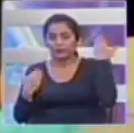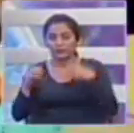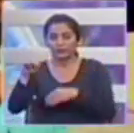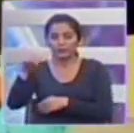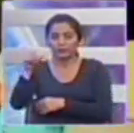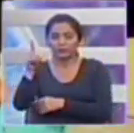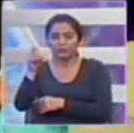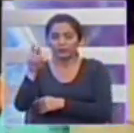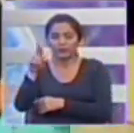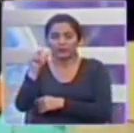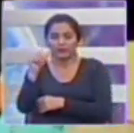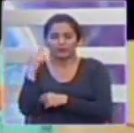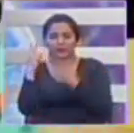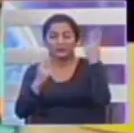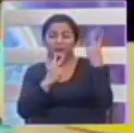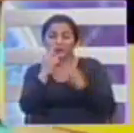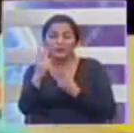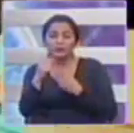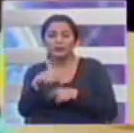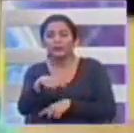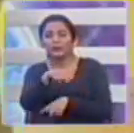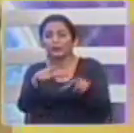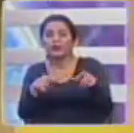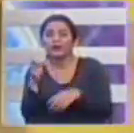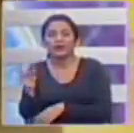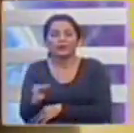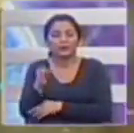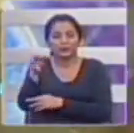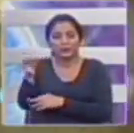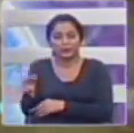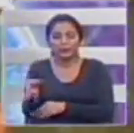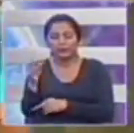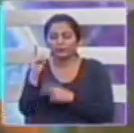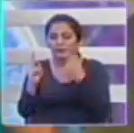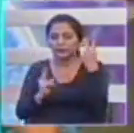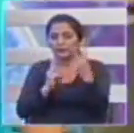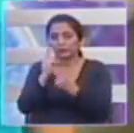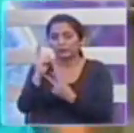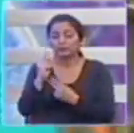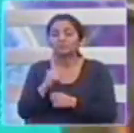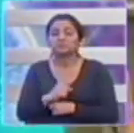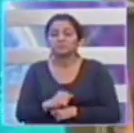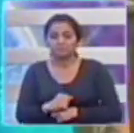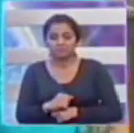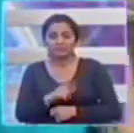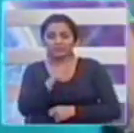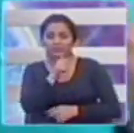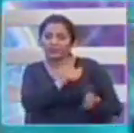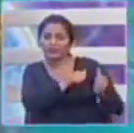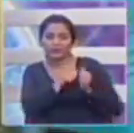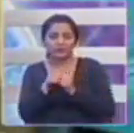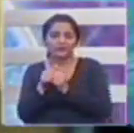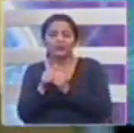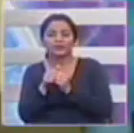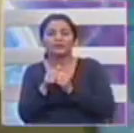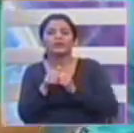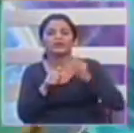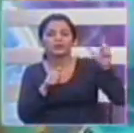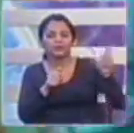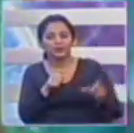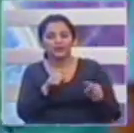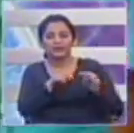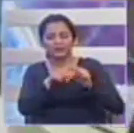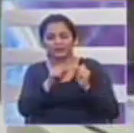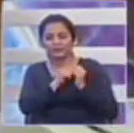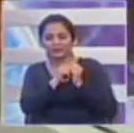las calles de la Ciudadela El Recreo del Cantón Durán. Los candidatos que conforman la lista le acompañaron en este diálogo directo.